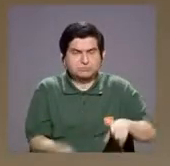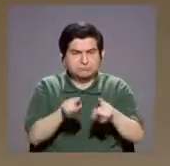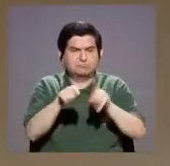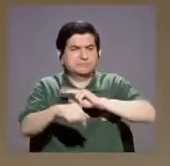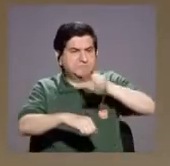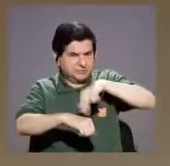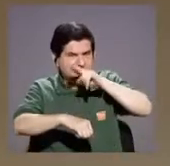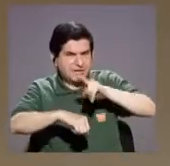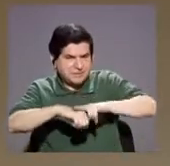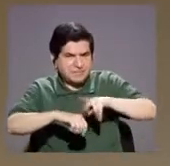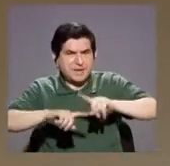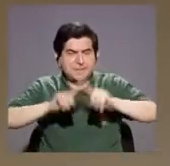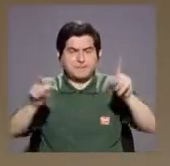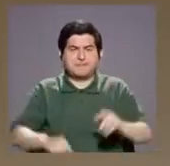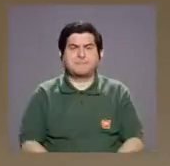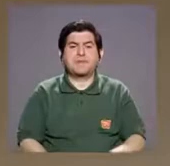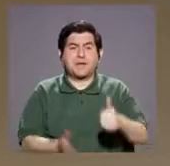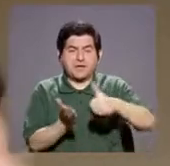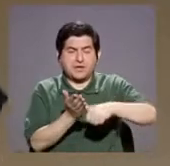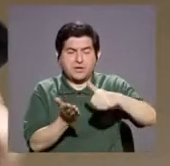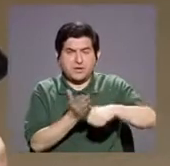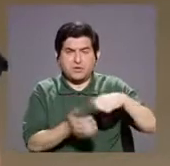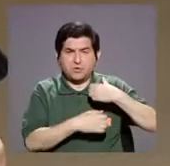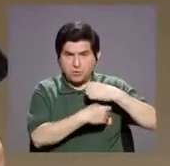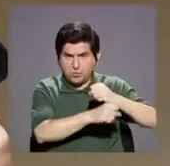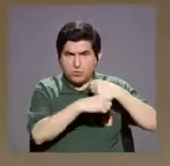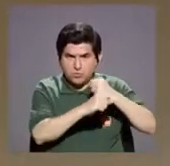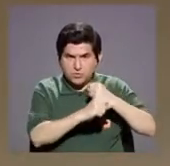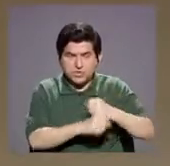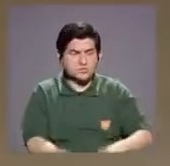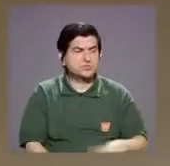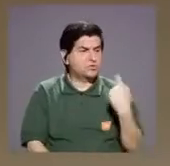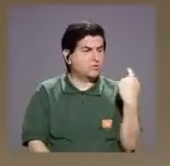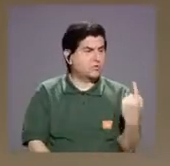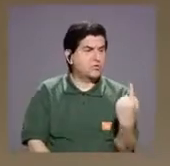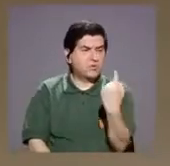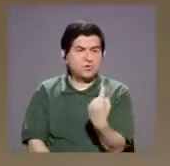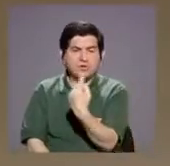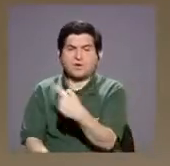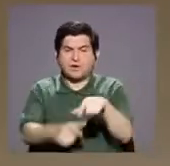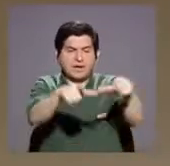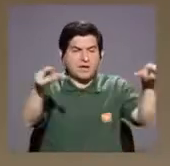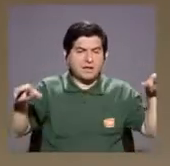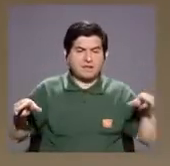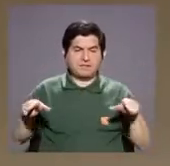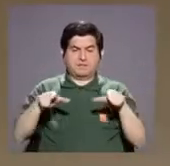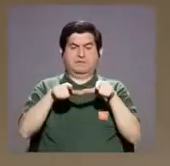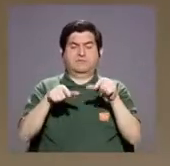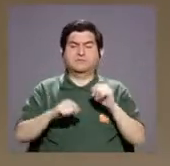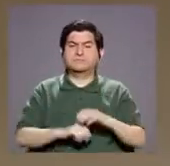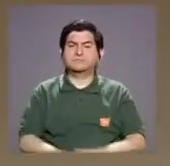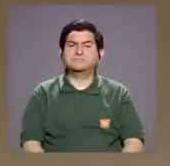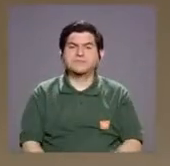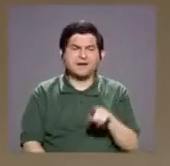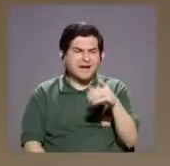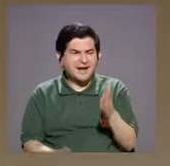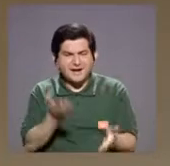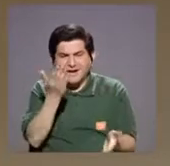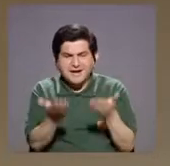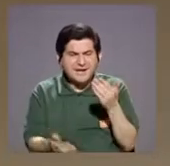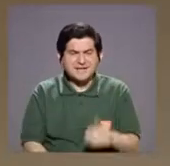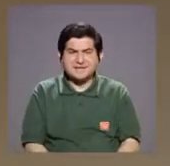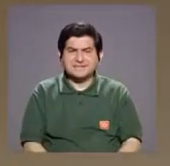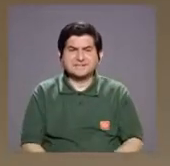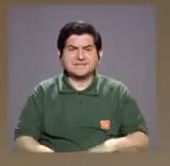pero las elecciones municipales son locales y entonces ahí me parece que sale un